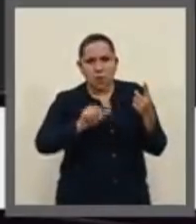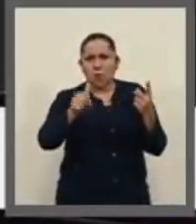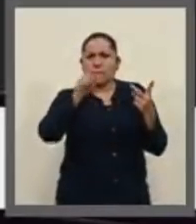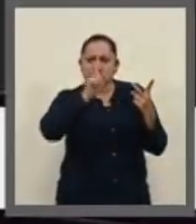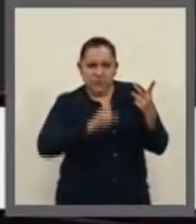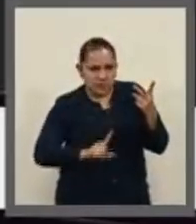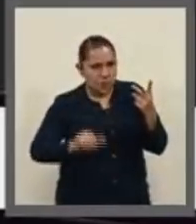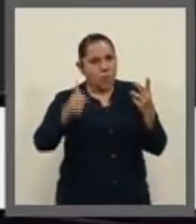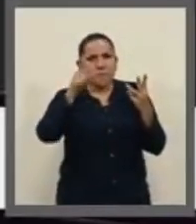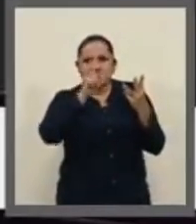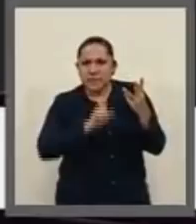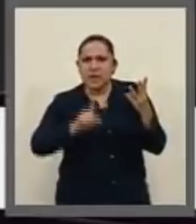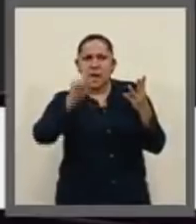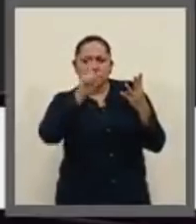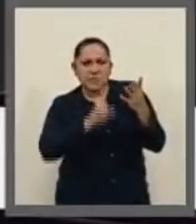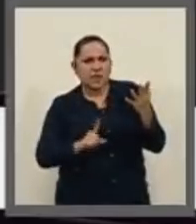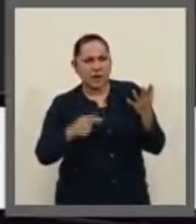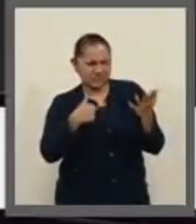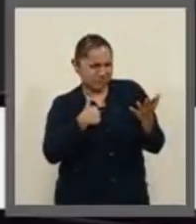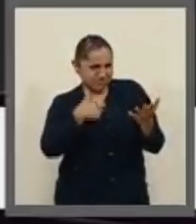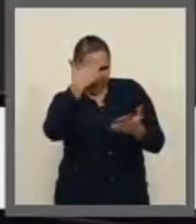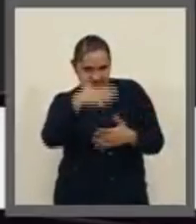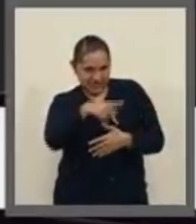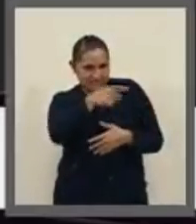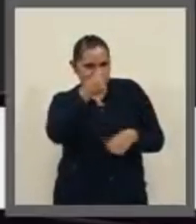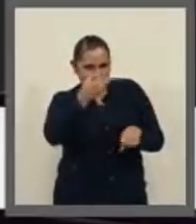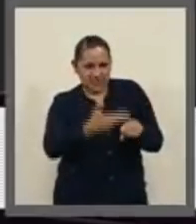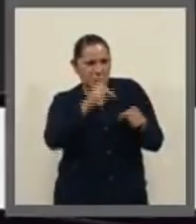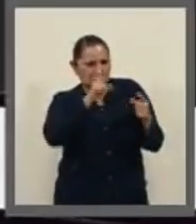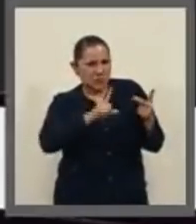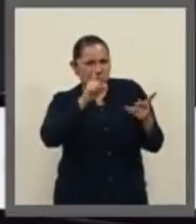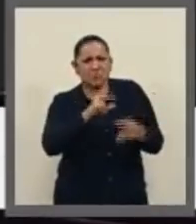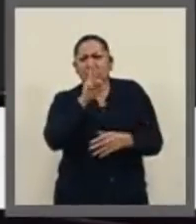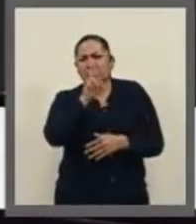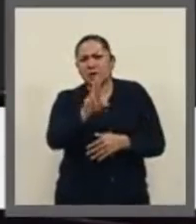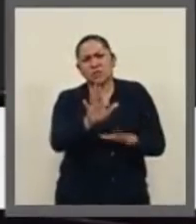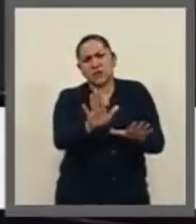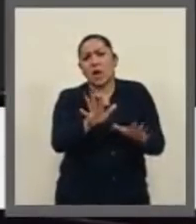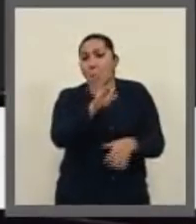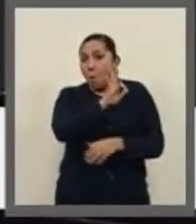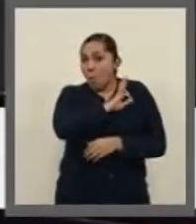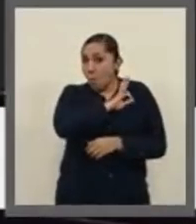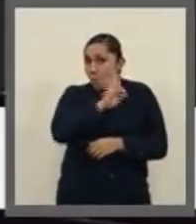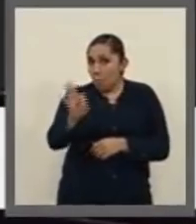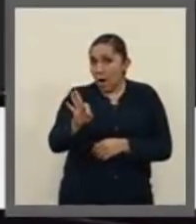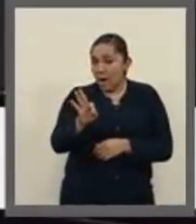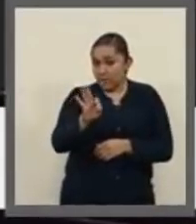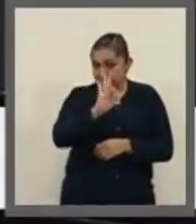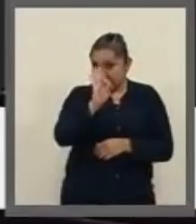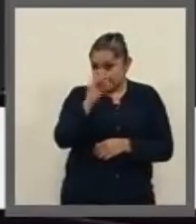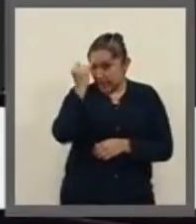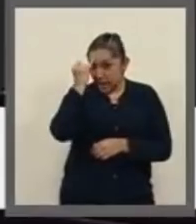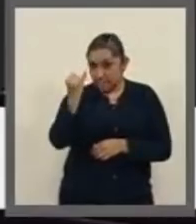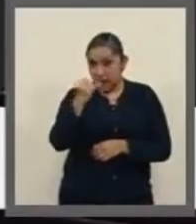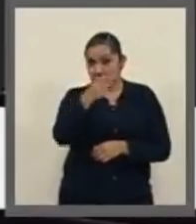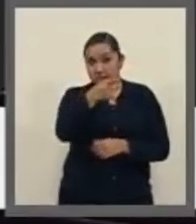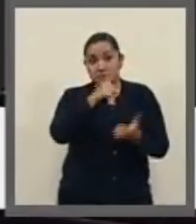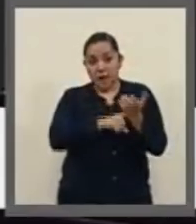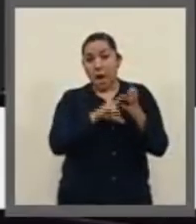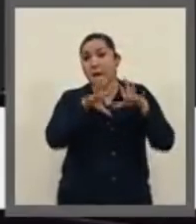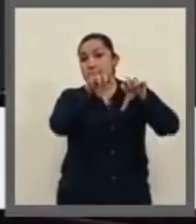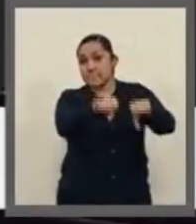del secretario. Si lo pudiéramos detener por un delito en flagrancia, ya lo habríamos hecho, pero tiene fuero